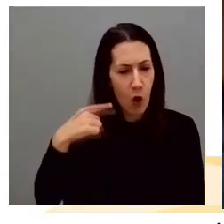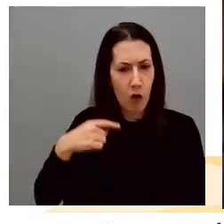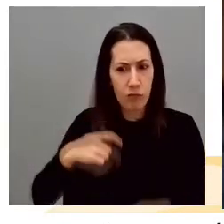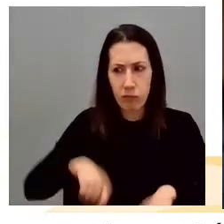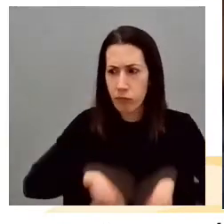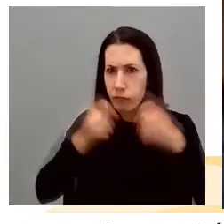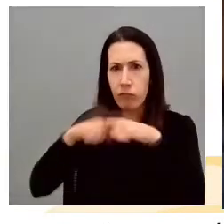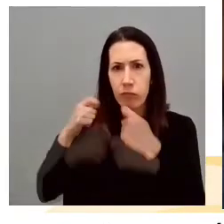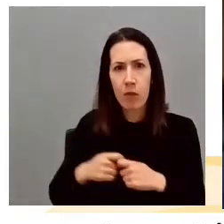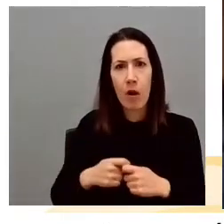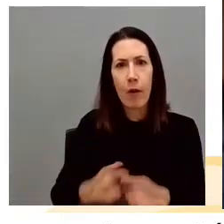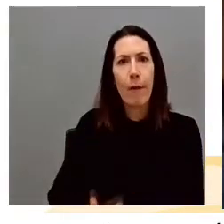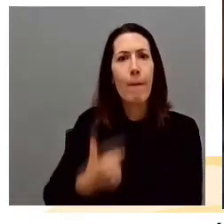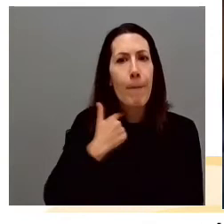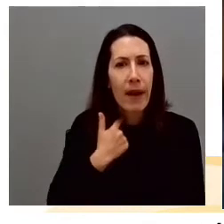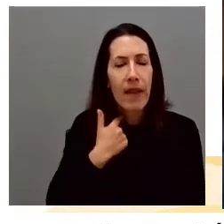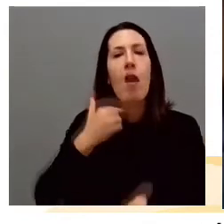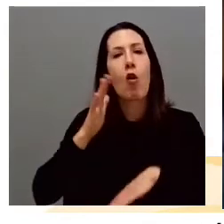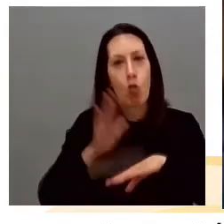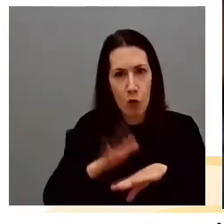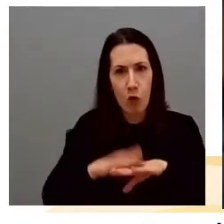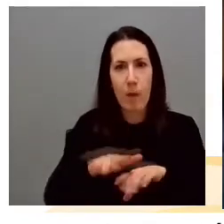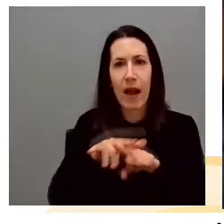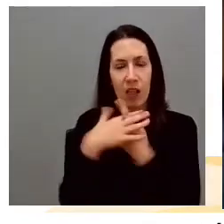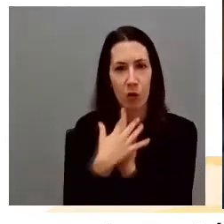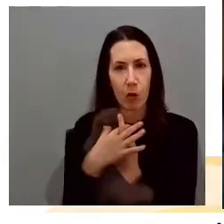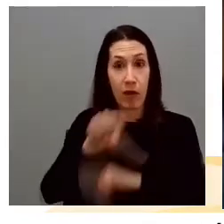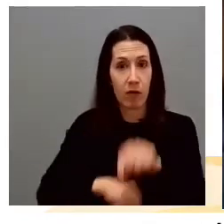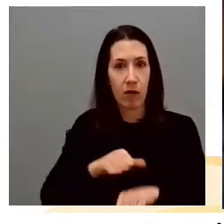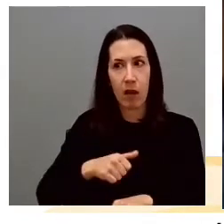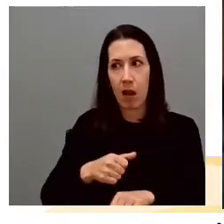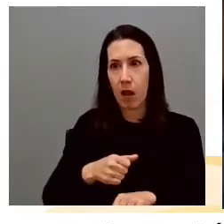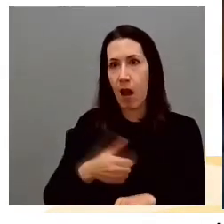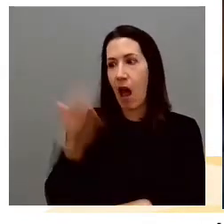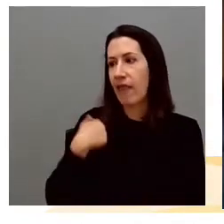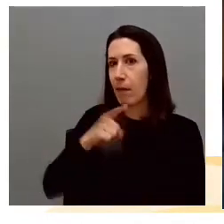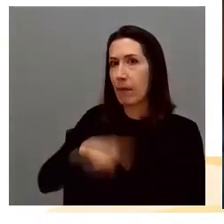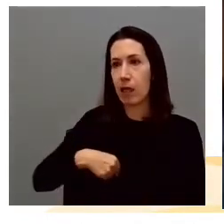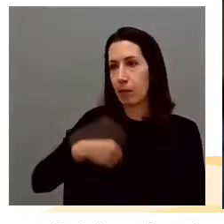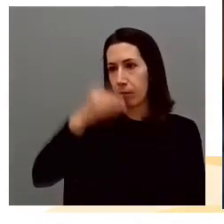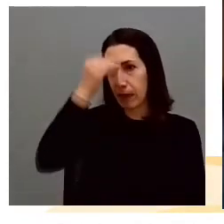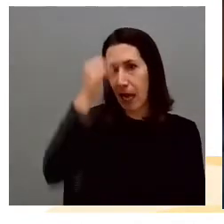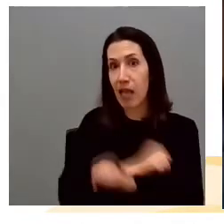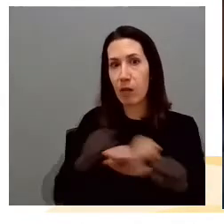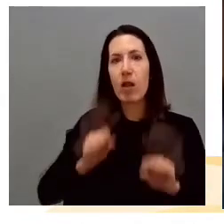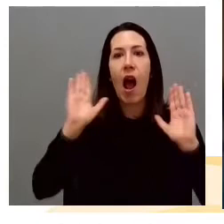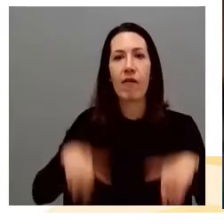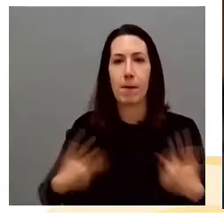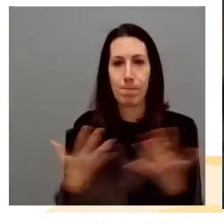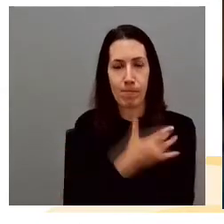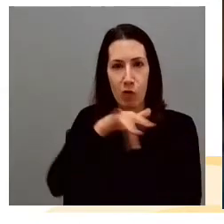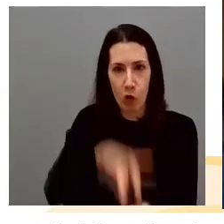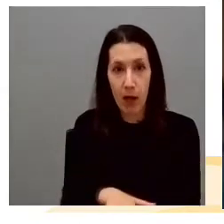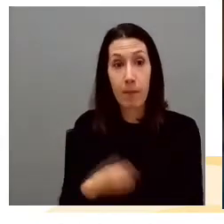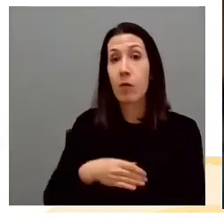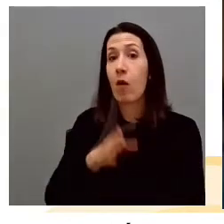pérdida por los estragos de esta situación impensable, ¿no? Hace unos meses. Lo apuntaba